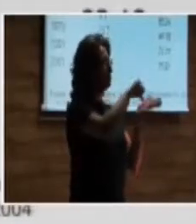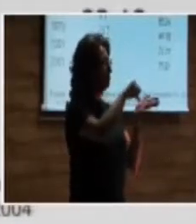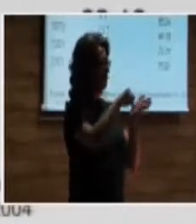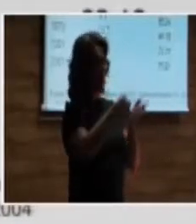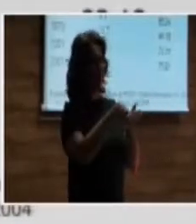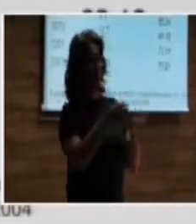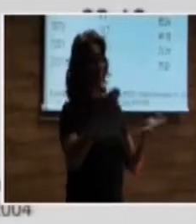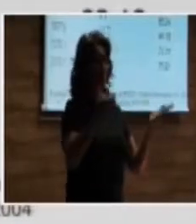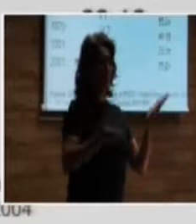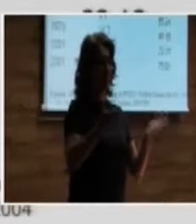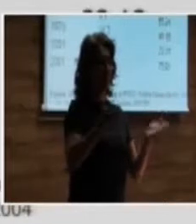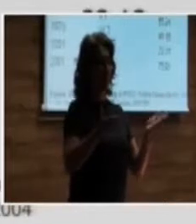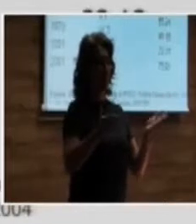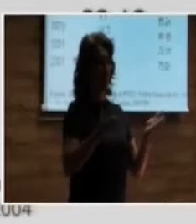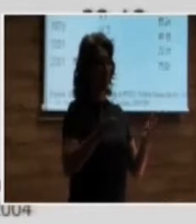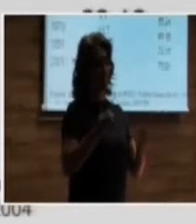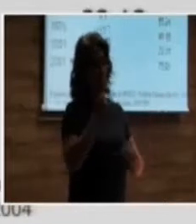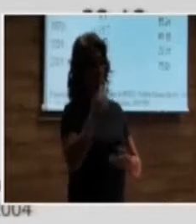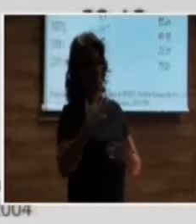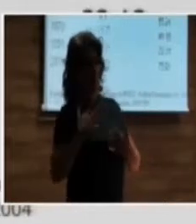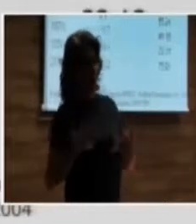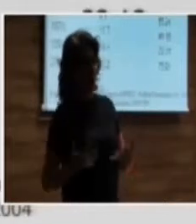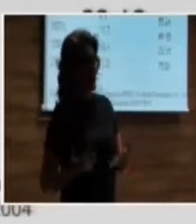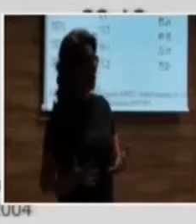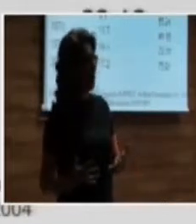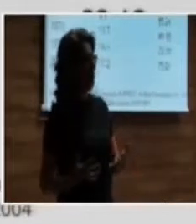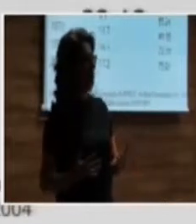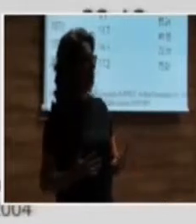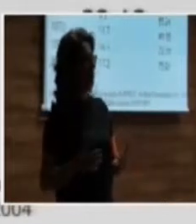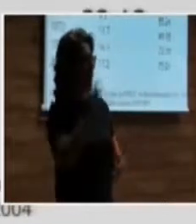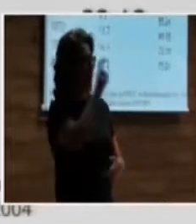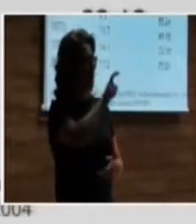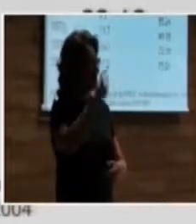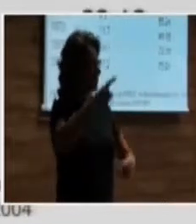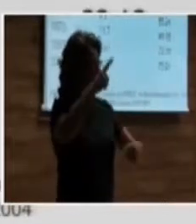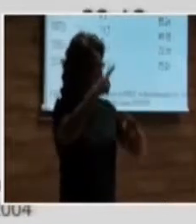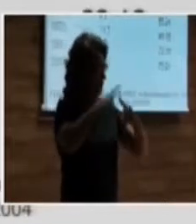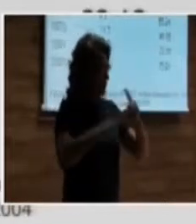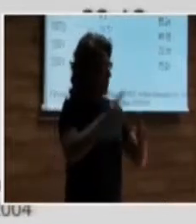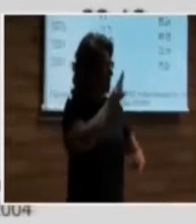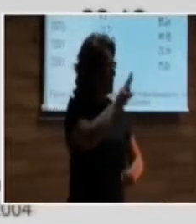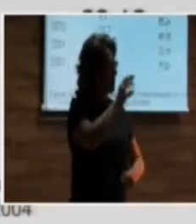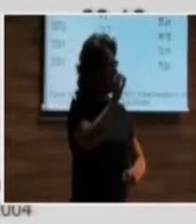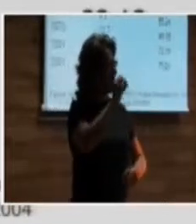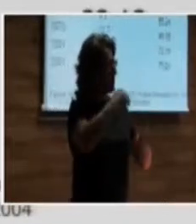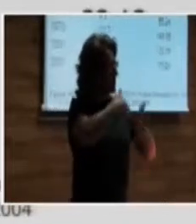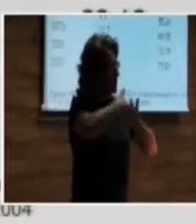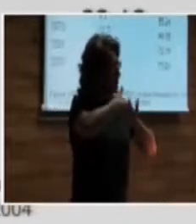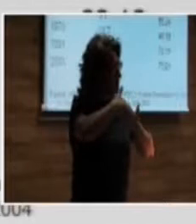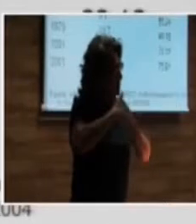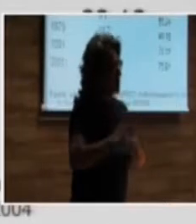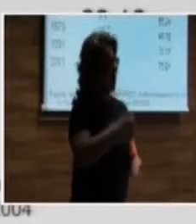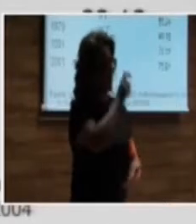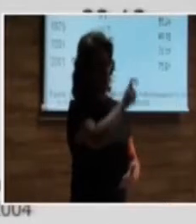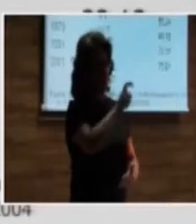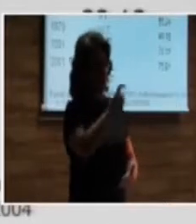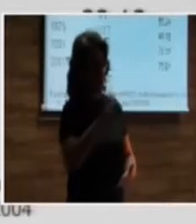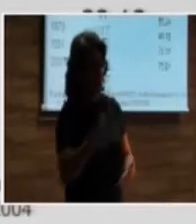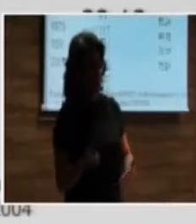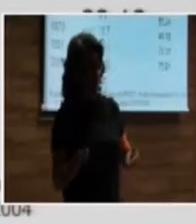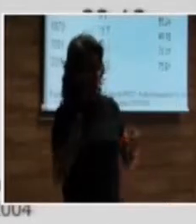Aires. La ciudad de Buenos Aires tiene, entre la ciudad y el conurbano, la mitad de la población, es decir, somos 20 millones de personas metidos todos